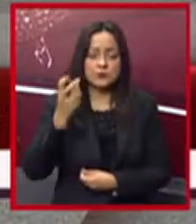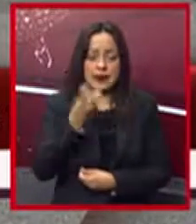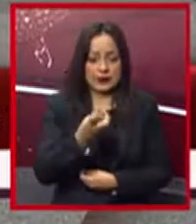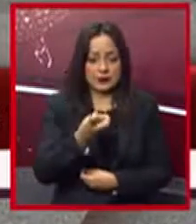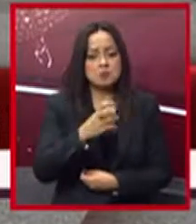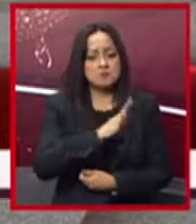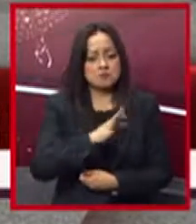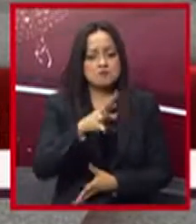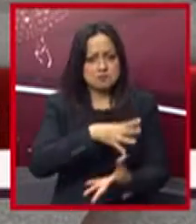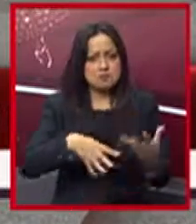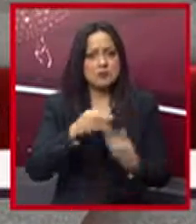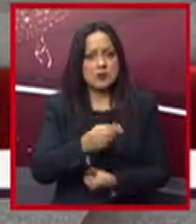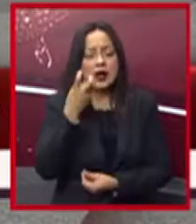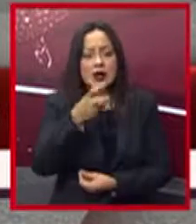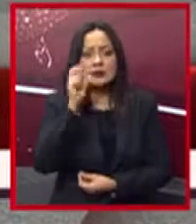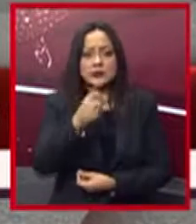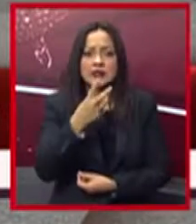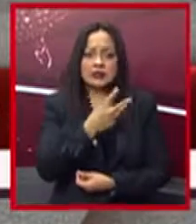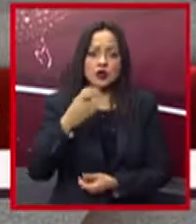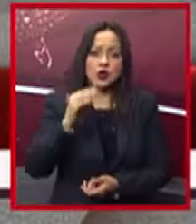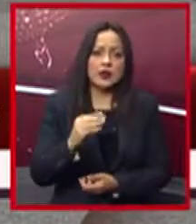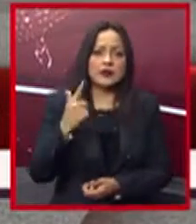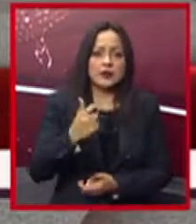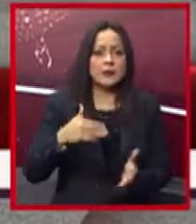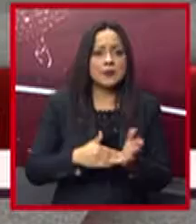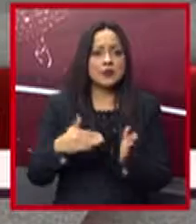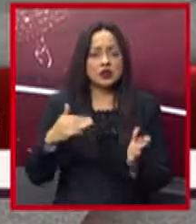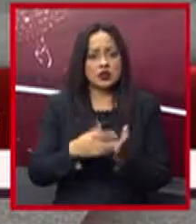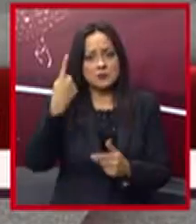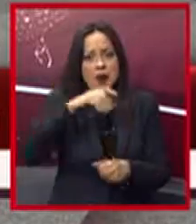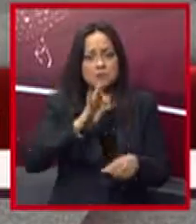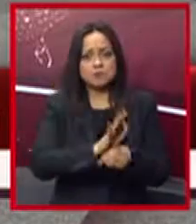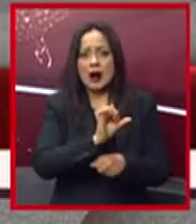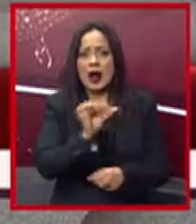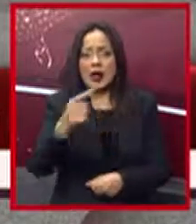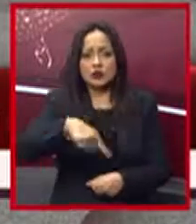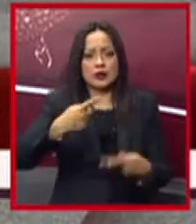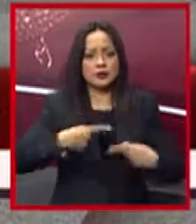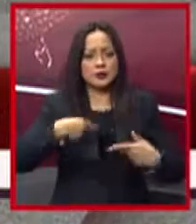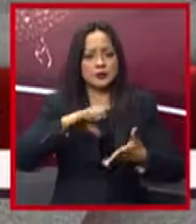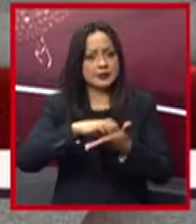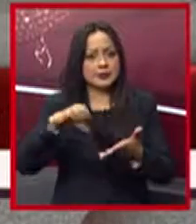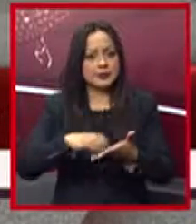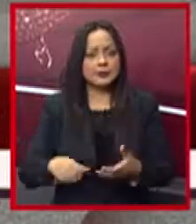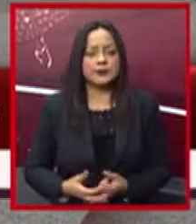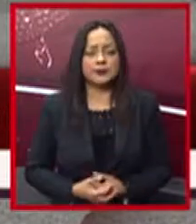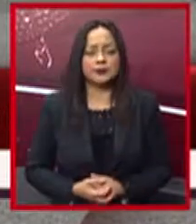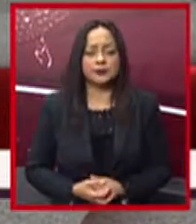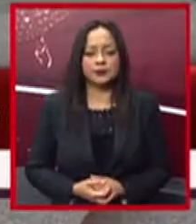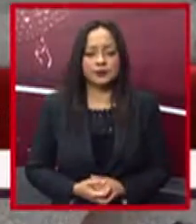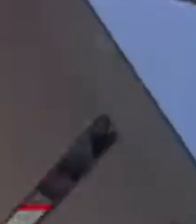esta cantidad, es decir, 397 millones a favor de los consumidores.